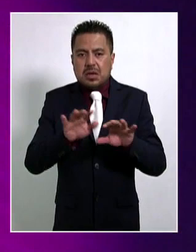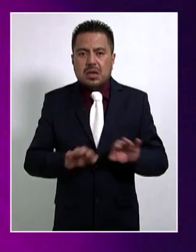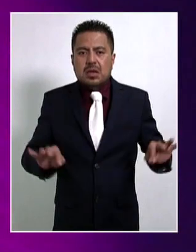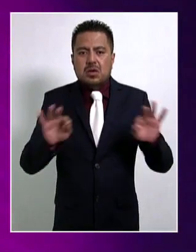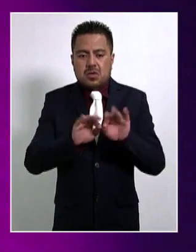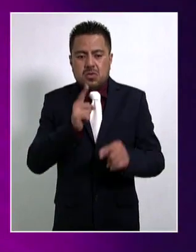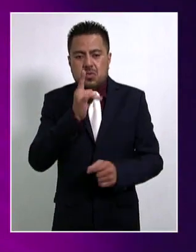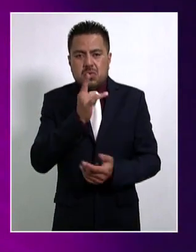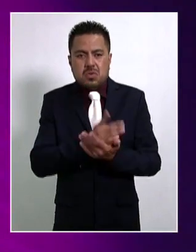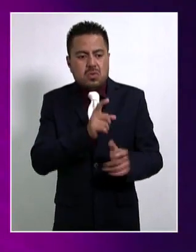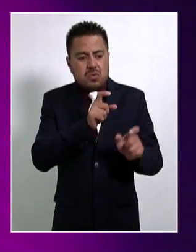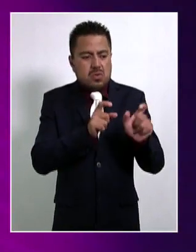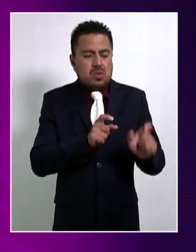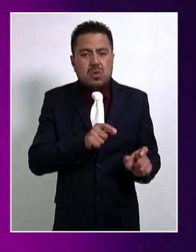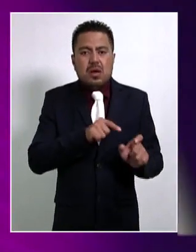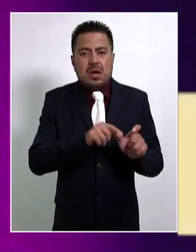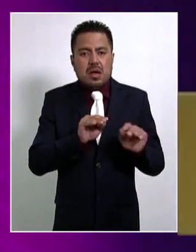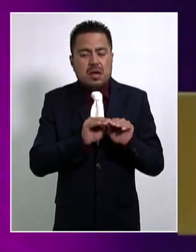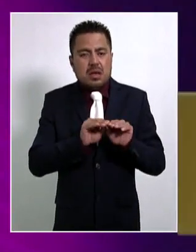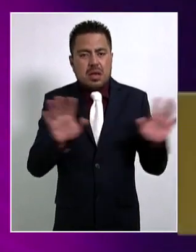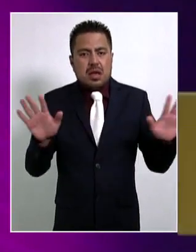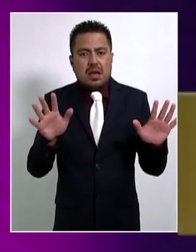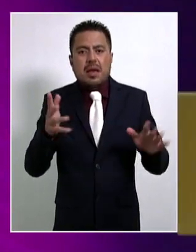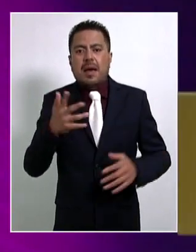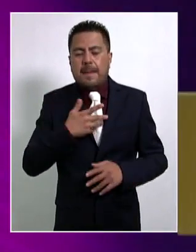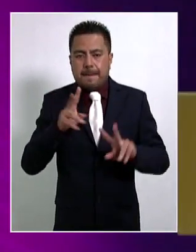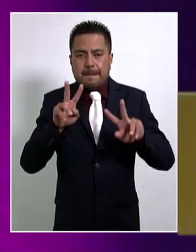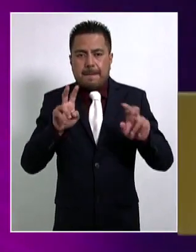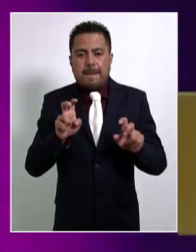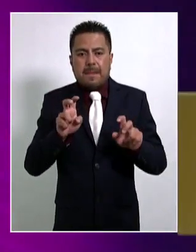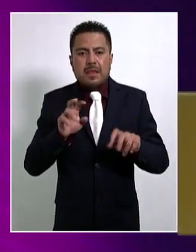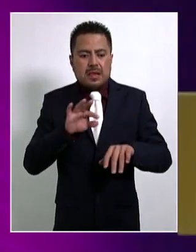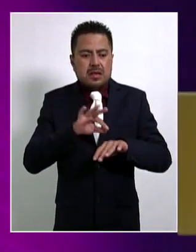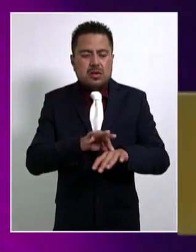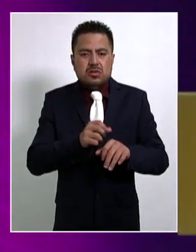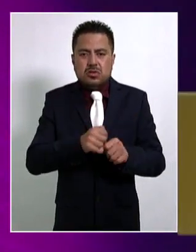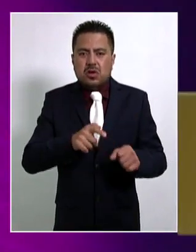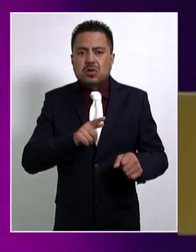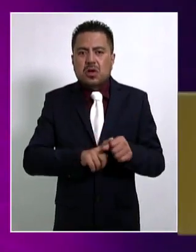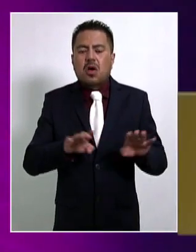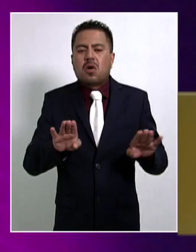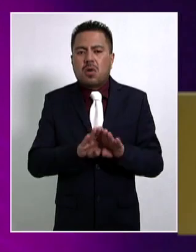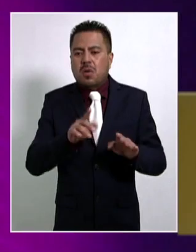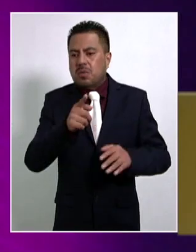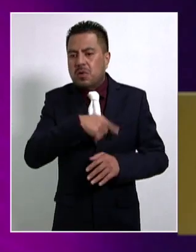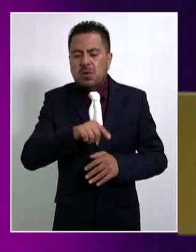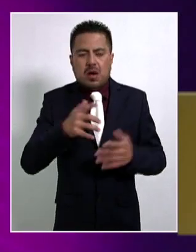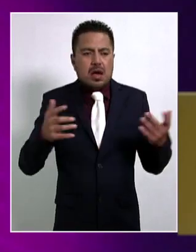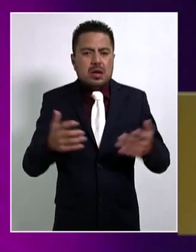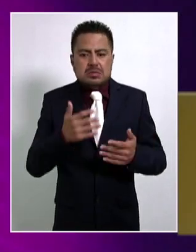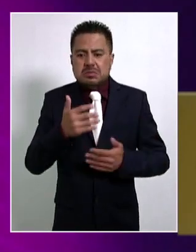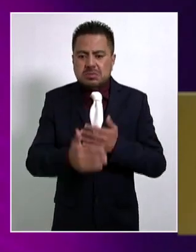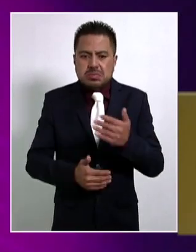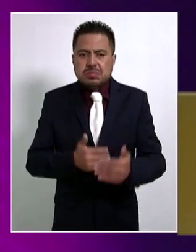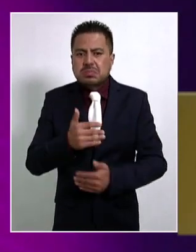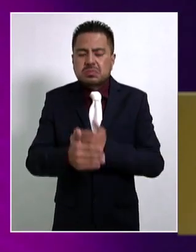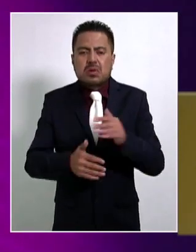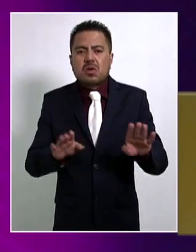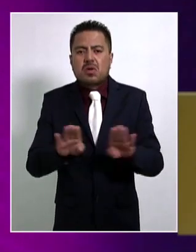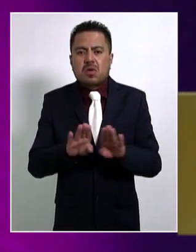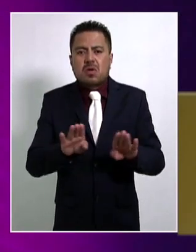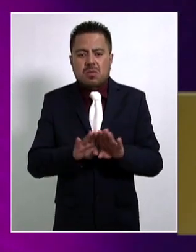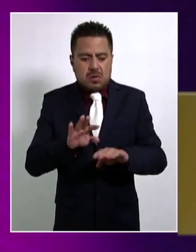mirar. Uno es, claro que hay un tema en el tejido social de cómo vamos incidiendo y cómo vamos